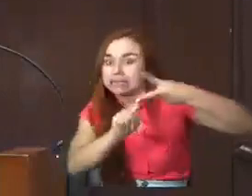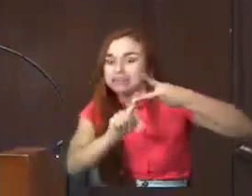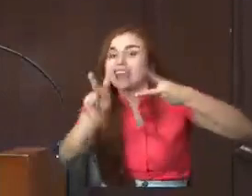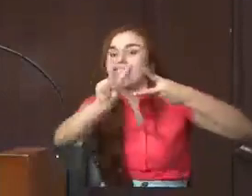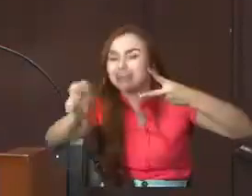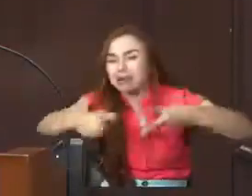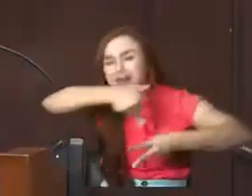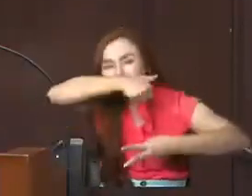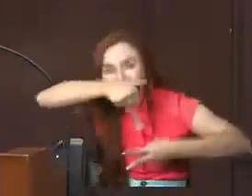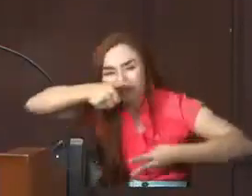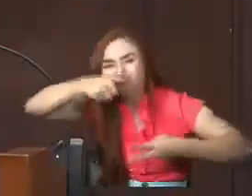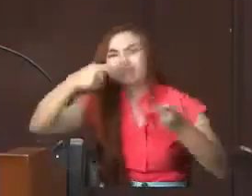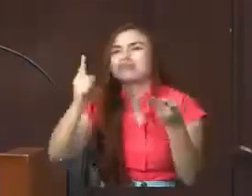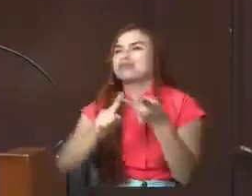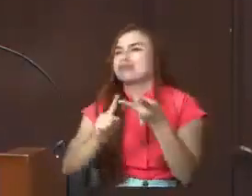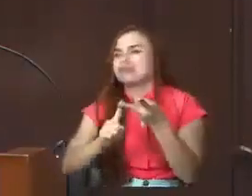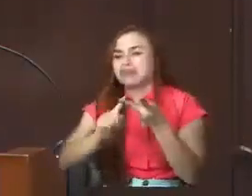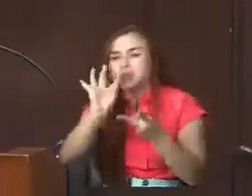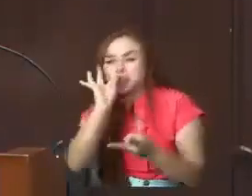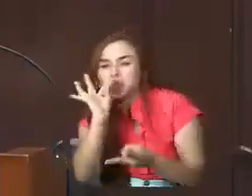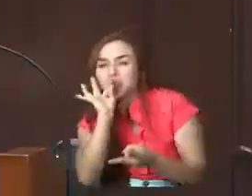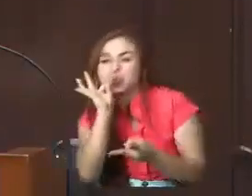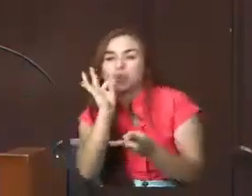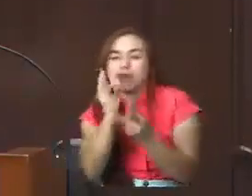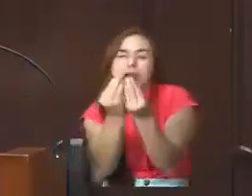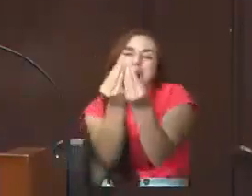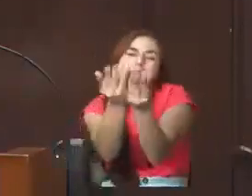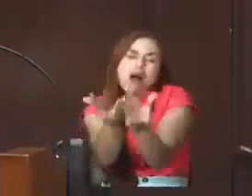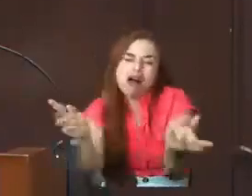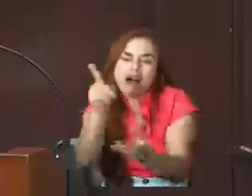Junta Directiva lo comparte y la mayoría de los diputados,